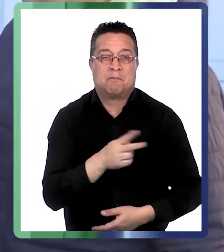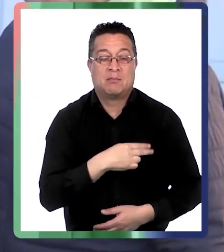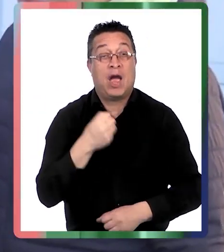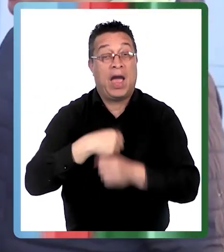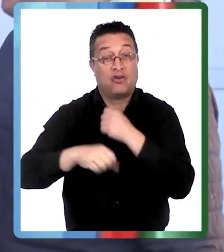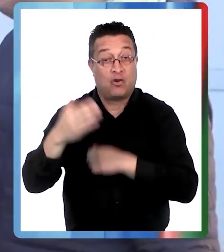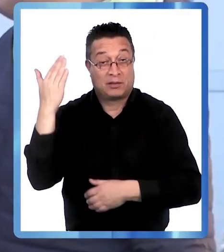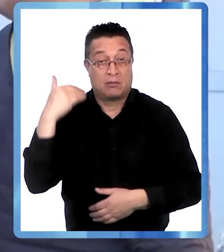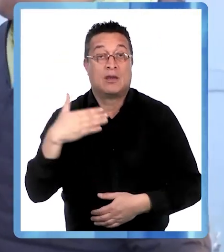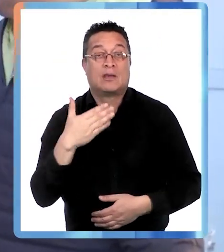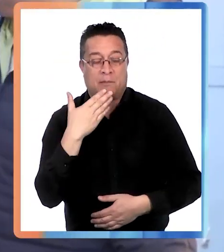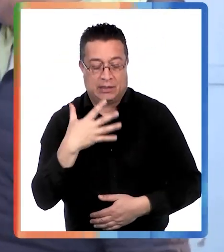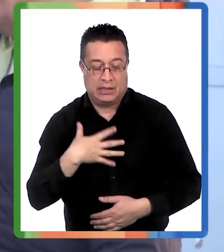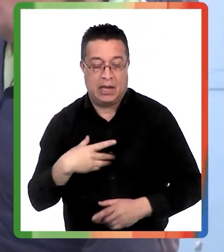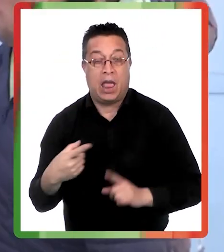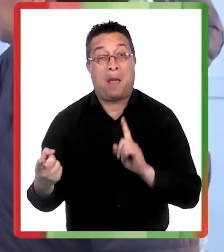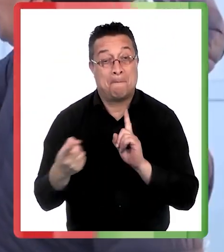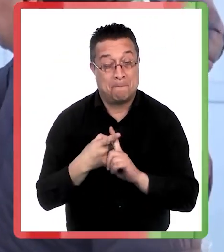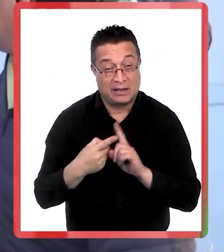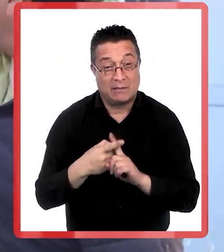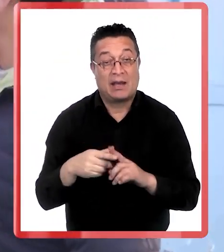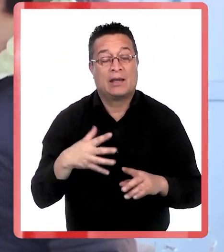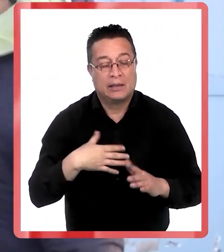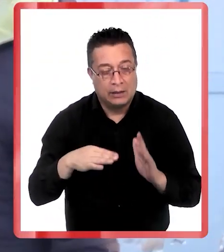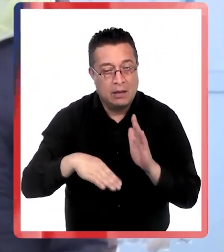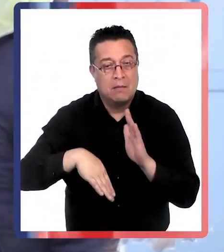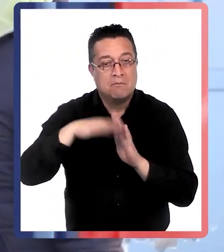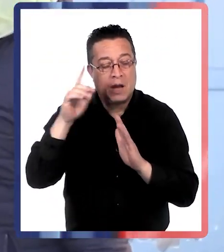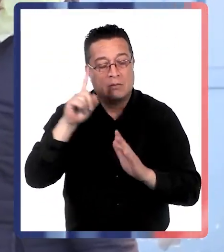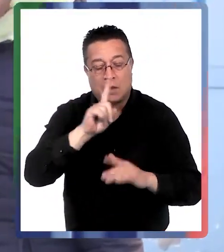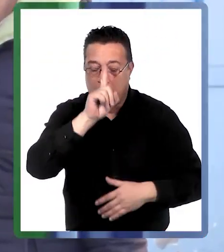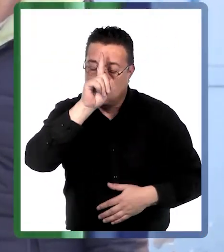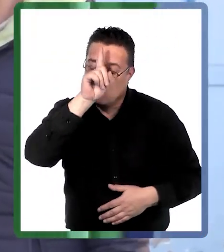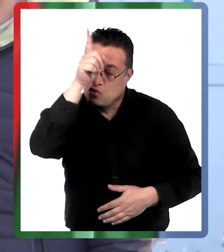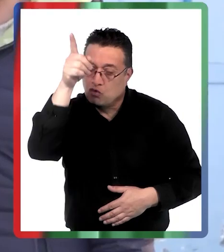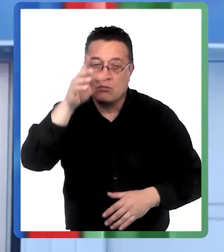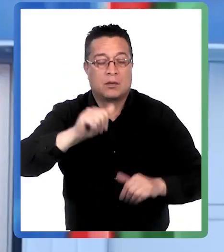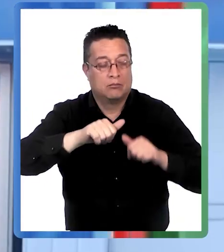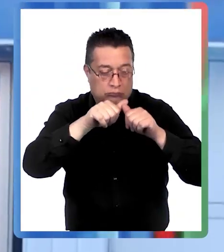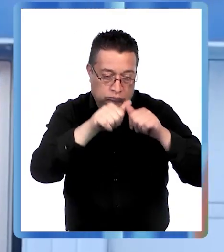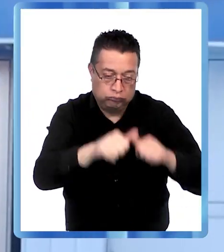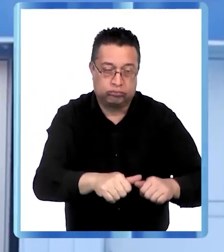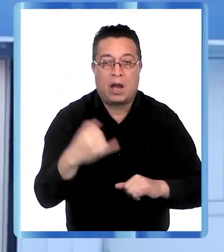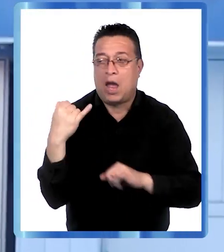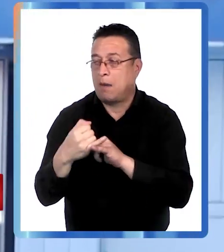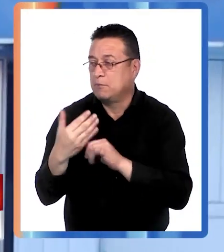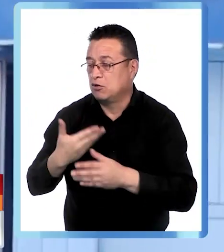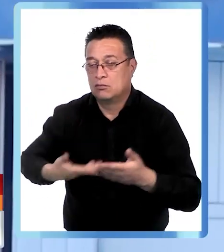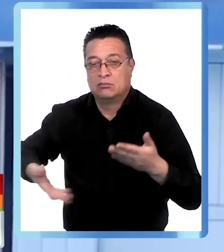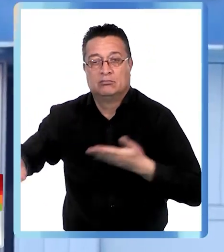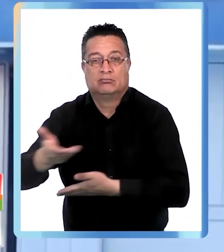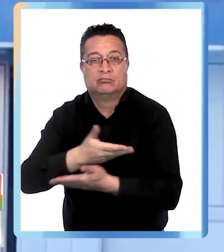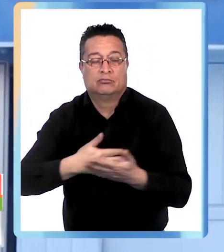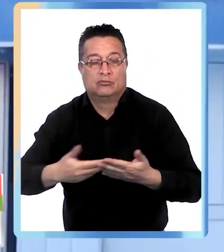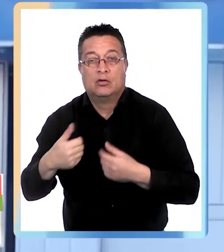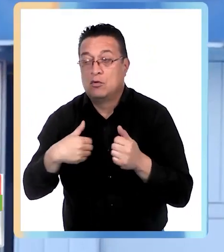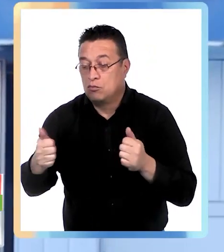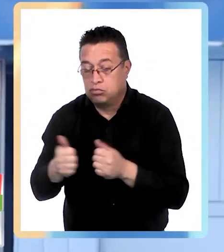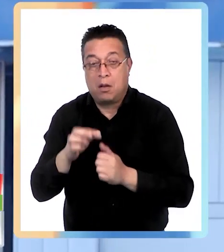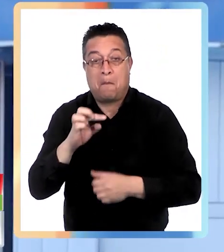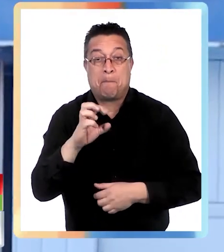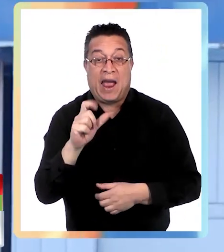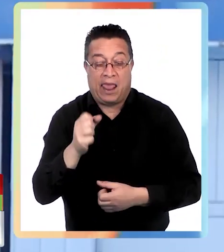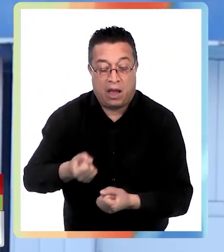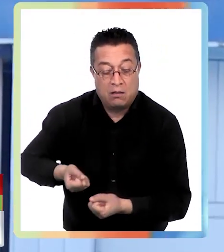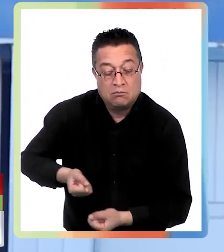también quisimos participar eh queriendo más que nada mantener como una tradición con nuestros amigos y juntamos pala